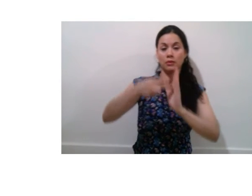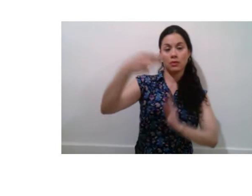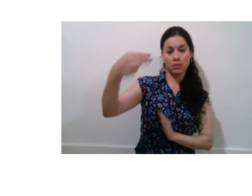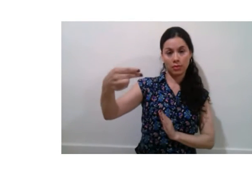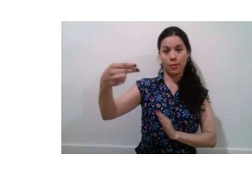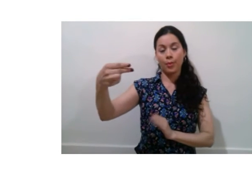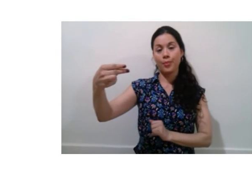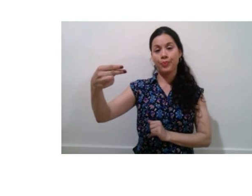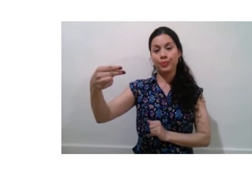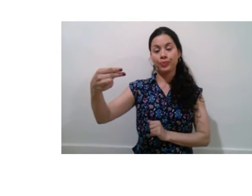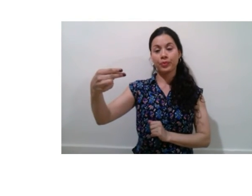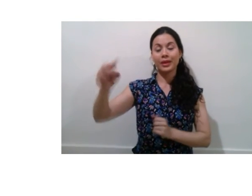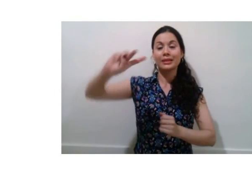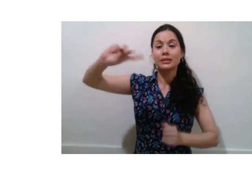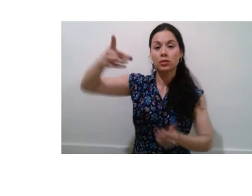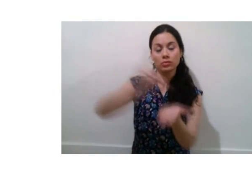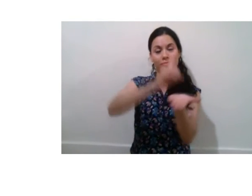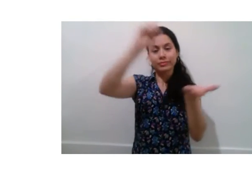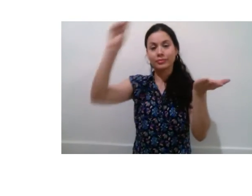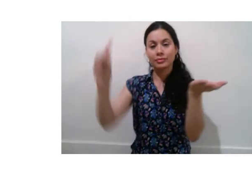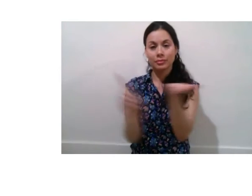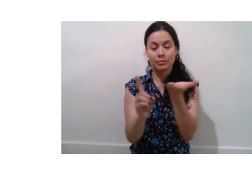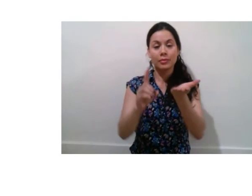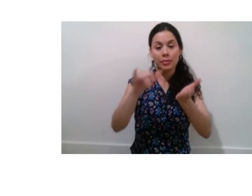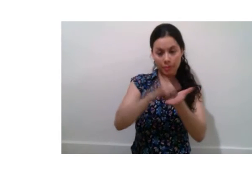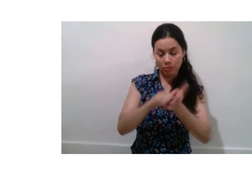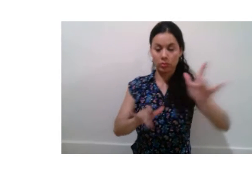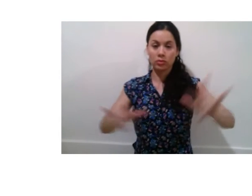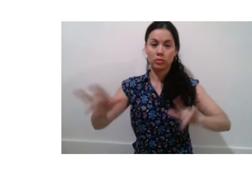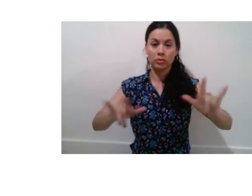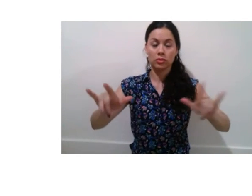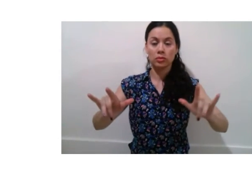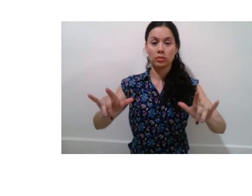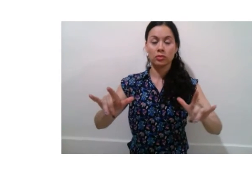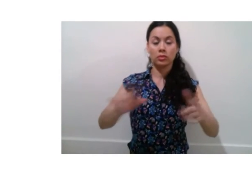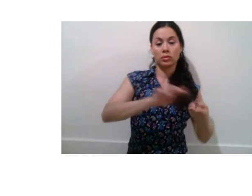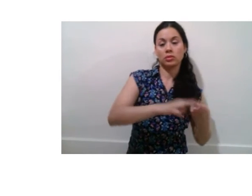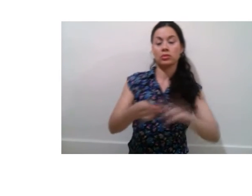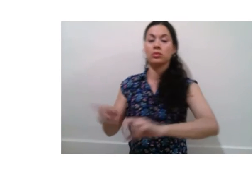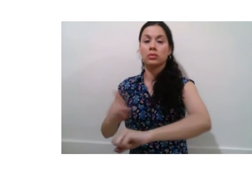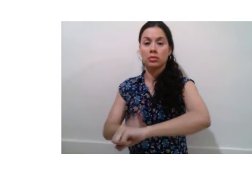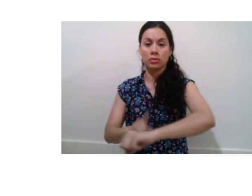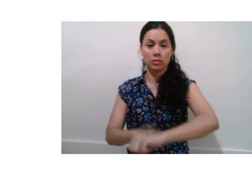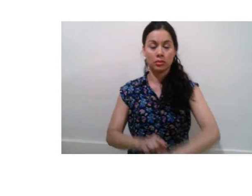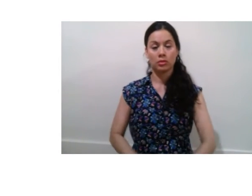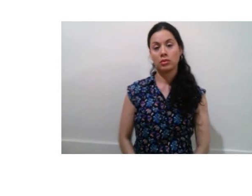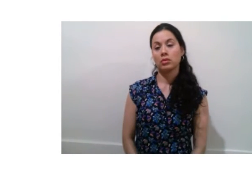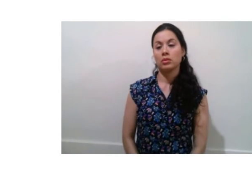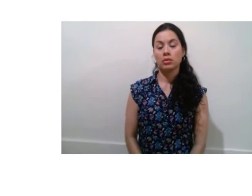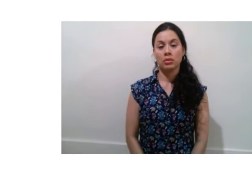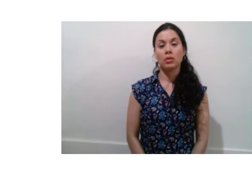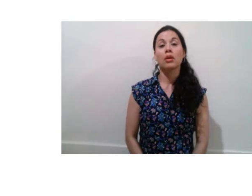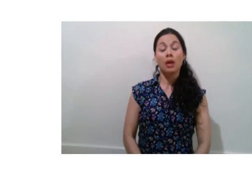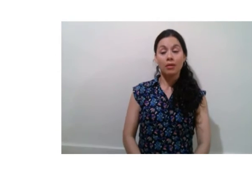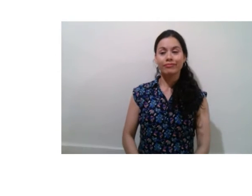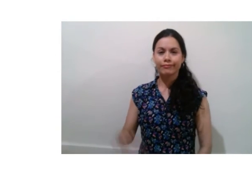igual a la segunda derivada de la posición respecto al tiempo.